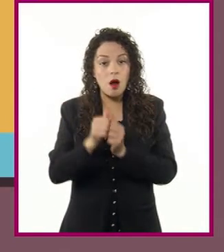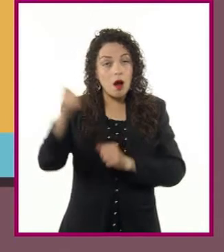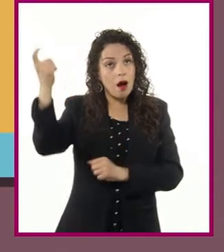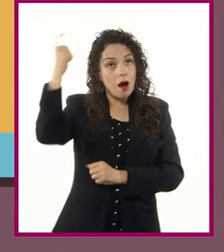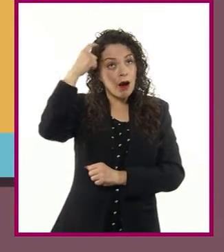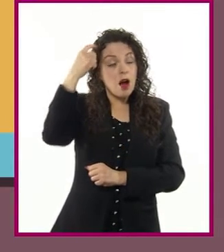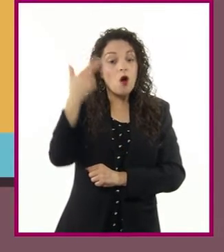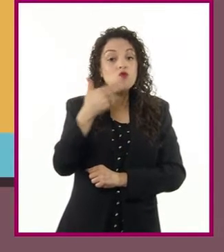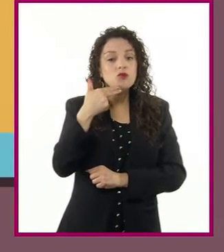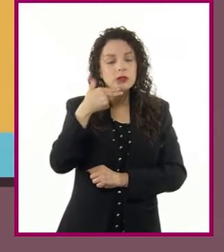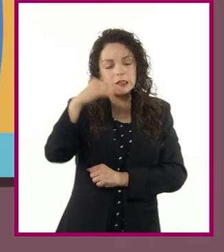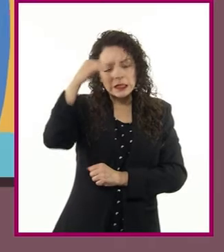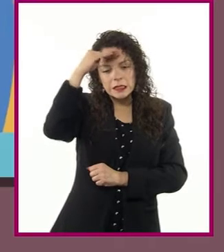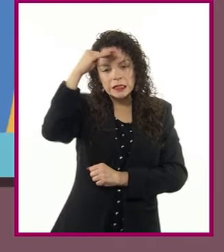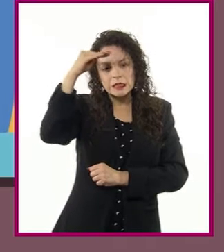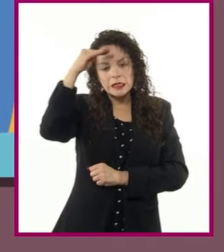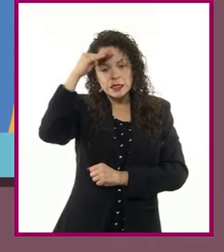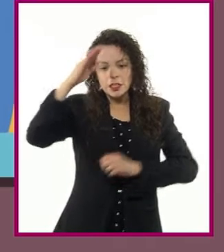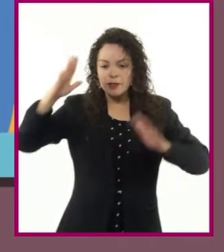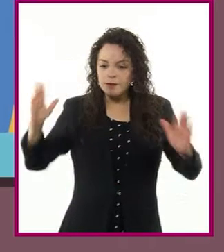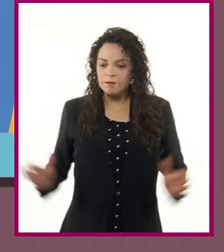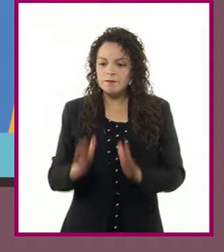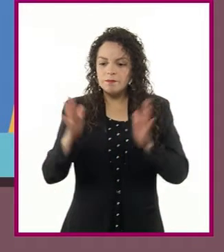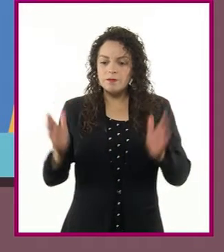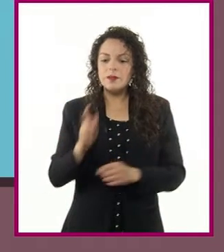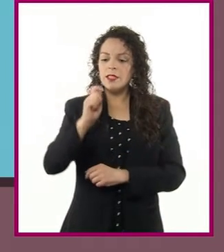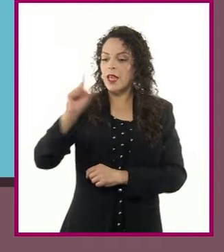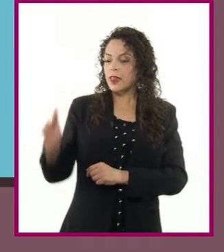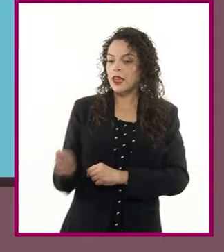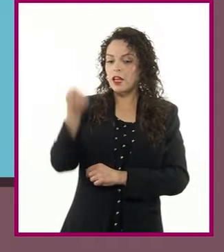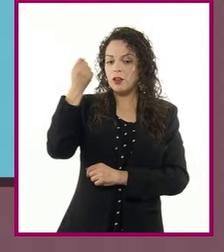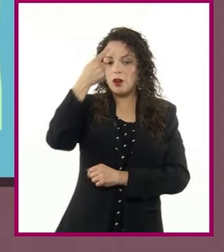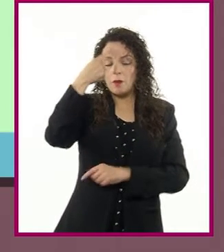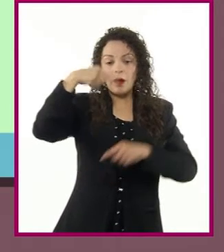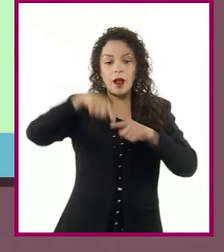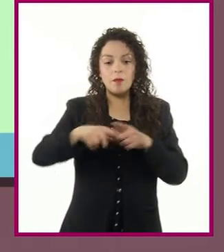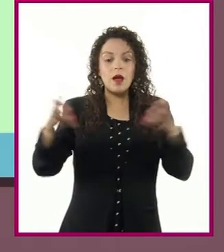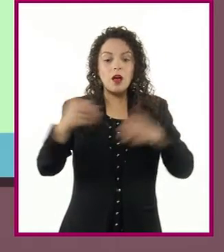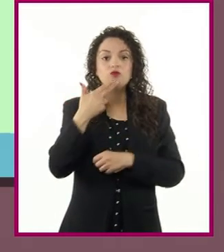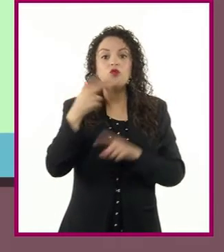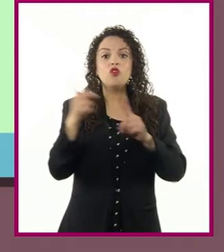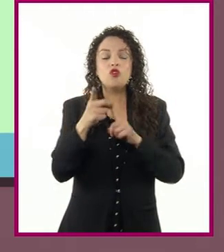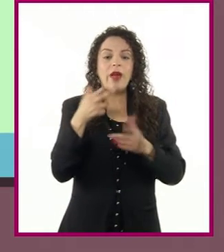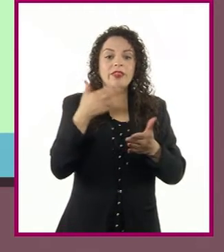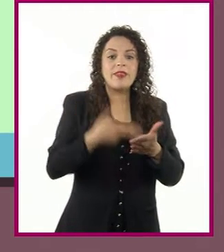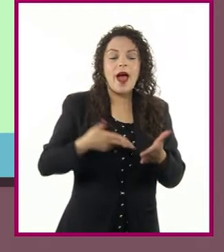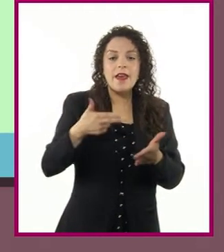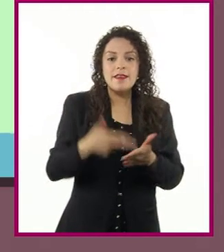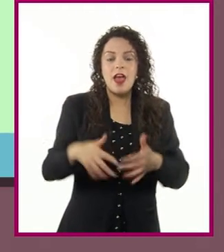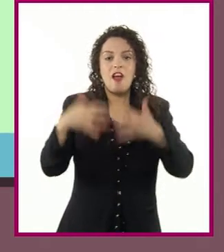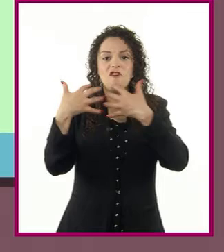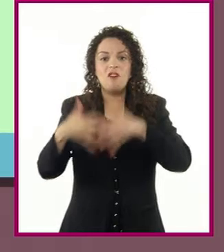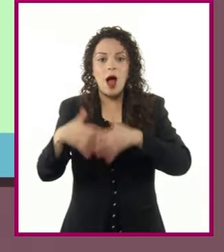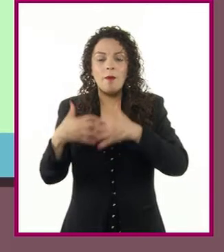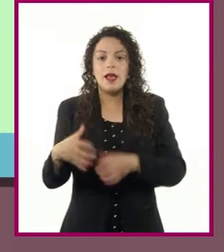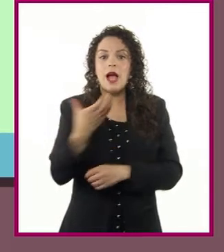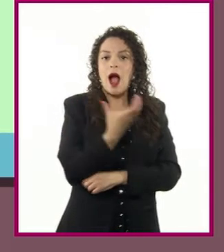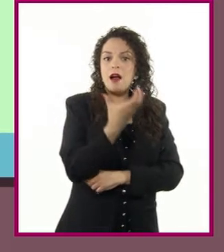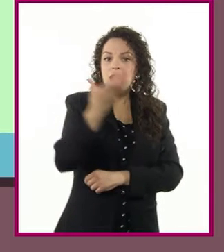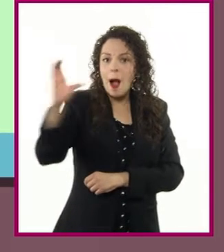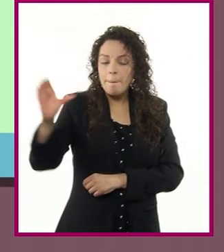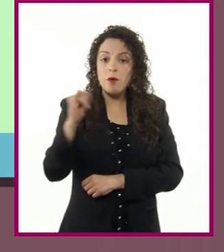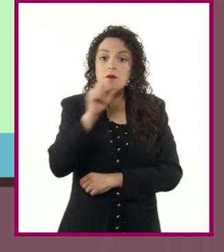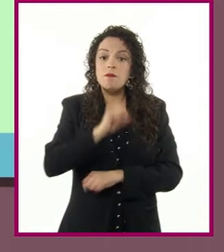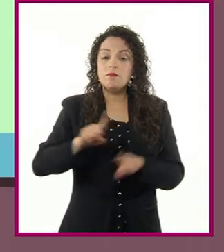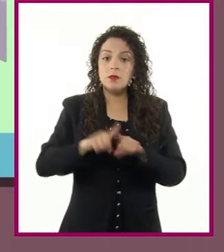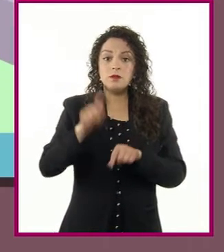y fomentaron el desarrollo de la tecnología para aplicarla en los talleres, las fábricas y el campo, además de